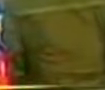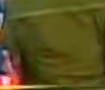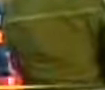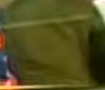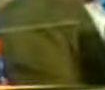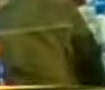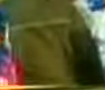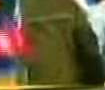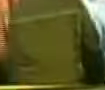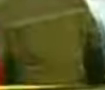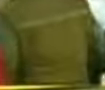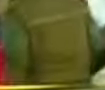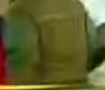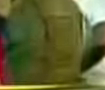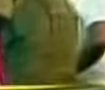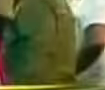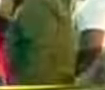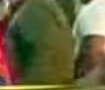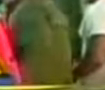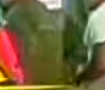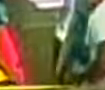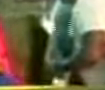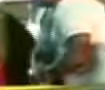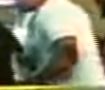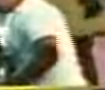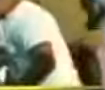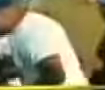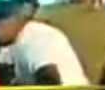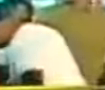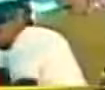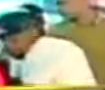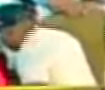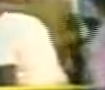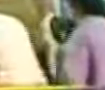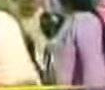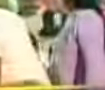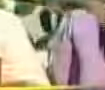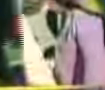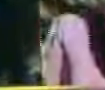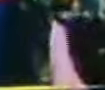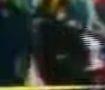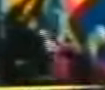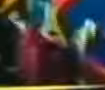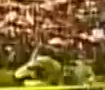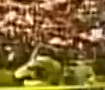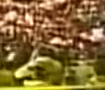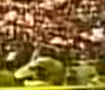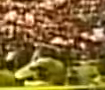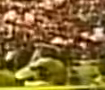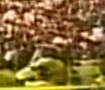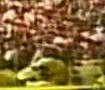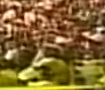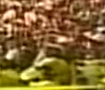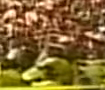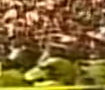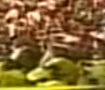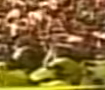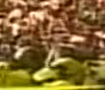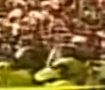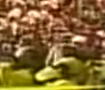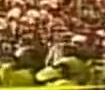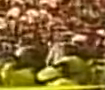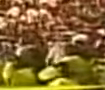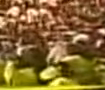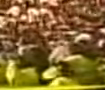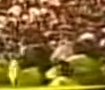en diversas comunidades, sumar a la juventud a las buenas prácticas y asimismo temas de la